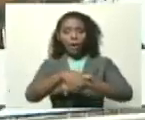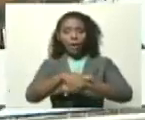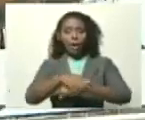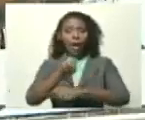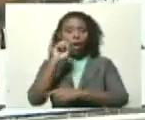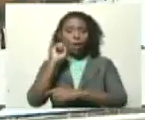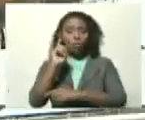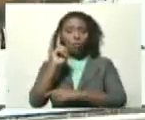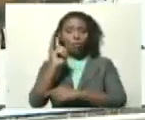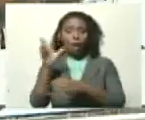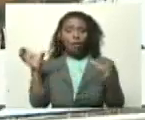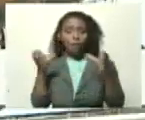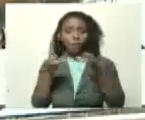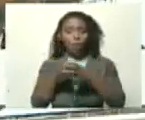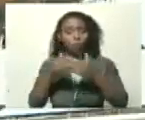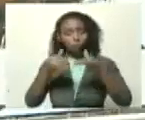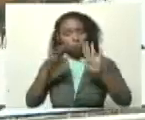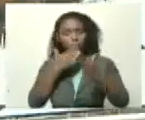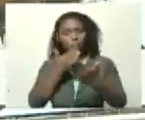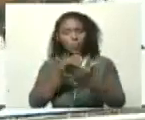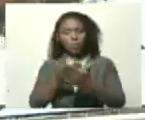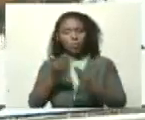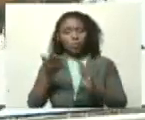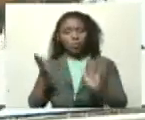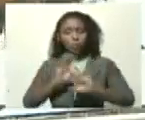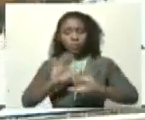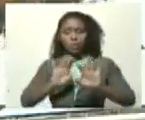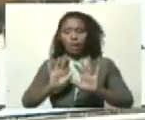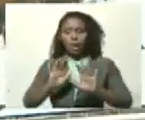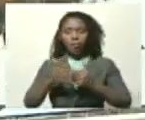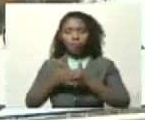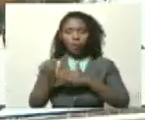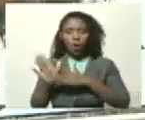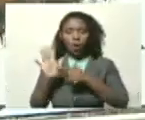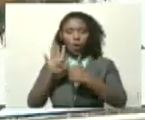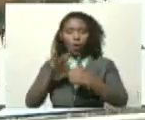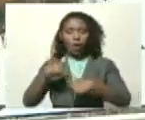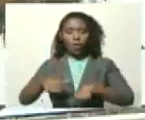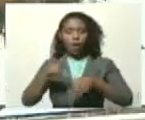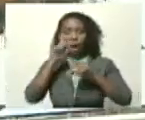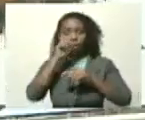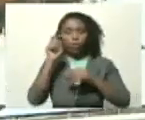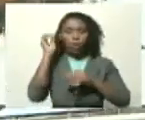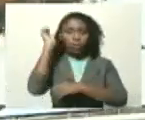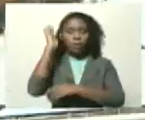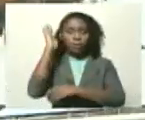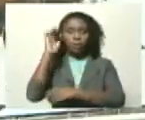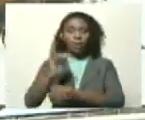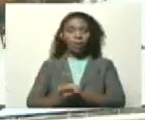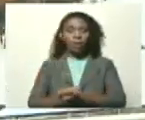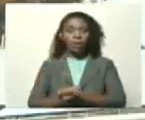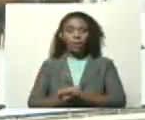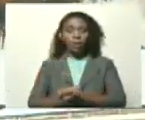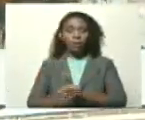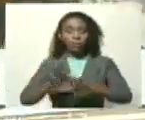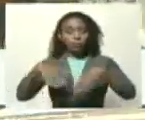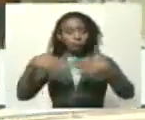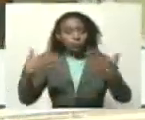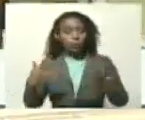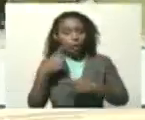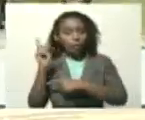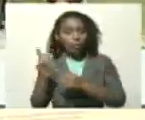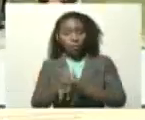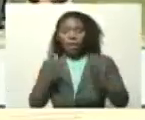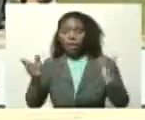una sesión que pues ha permitido ya lo que se abre este año parlamentario, lo que serán, cuáles son esos